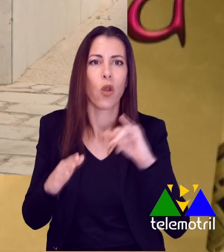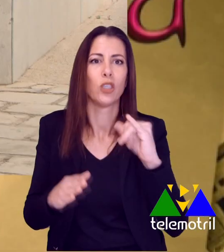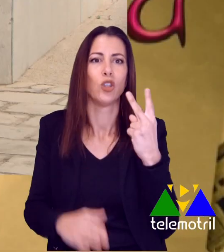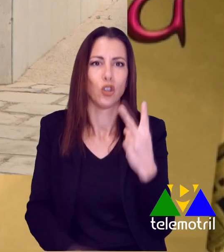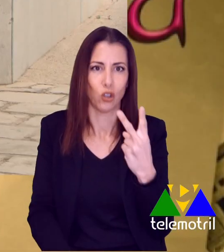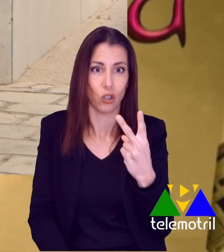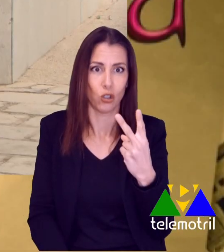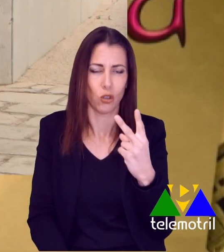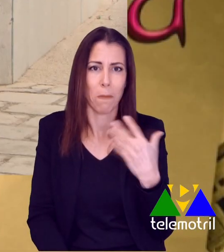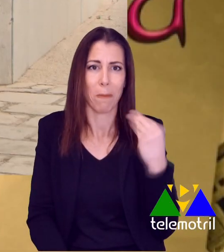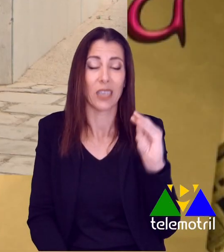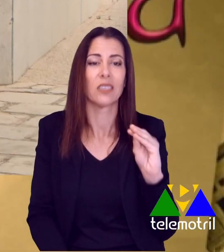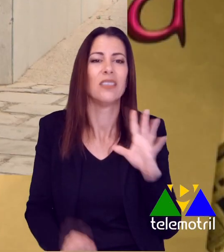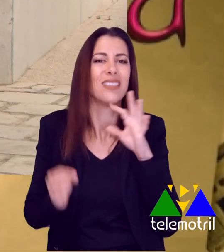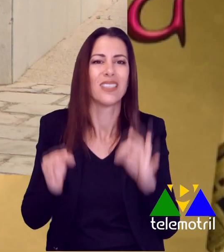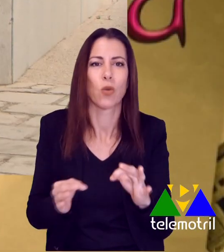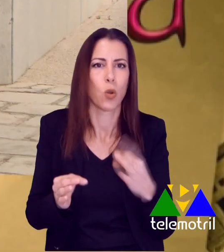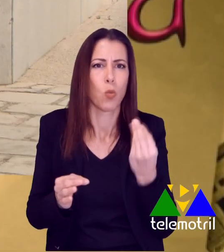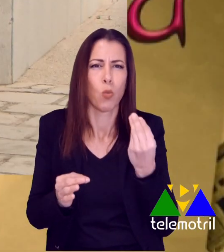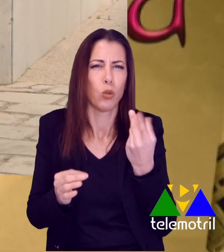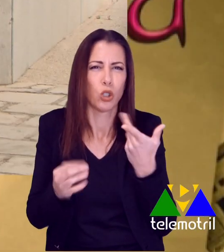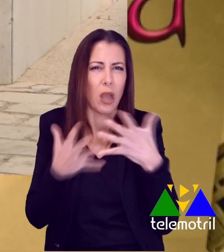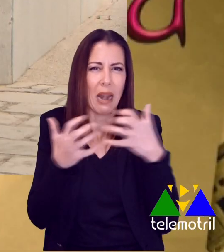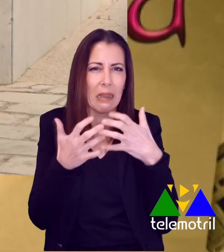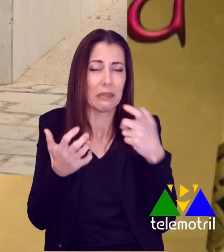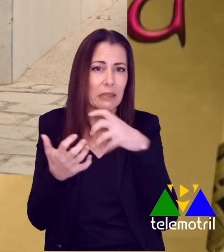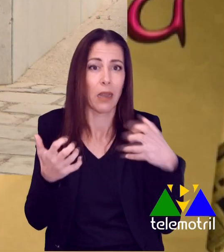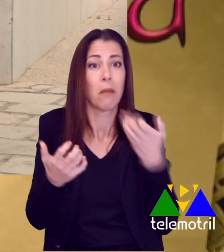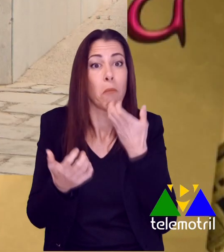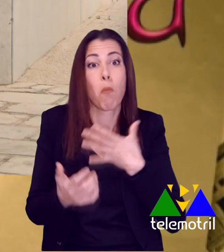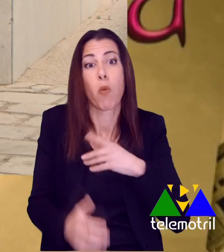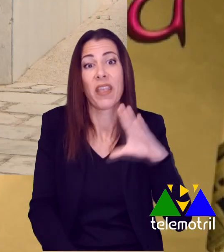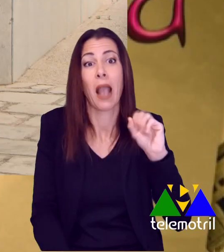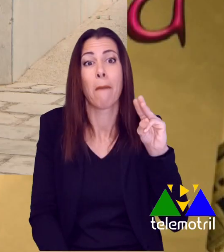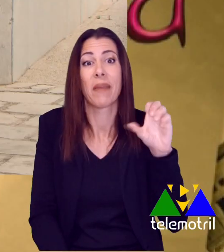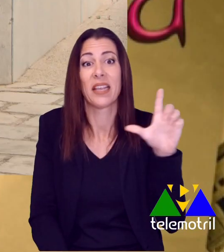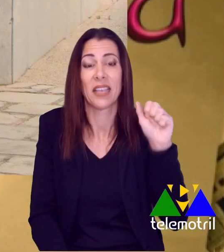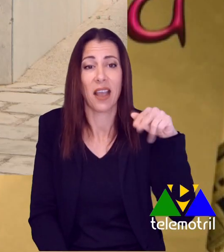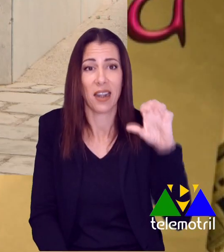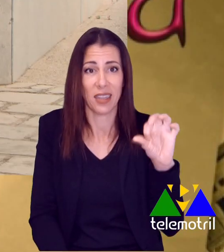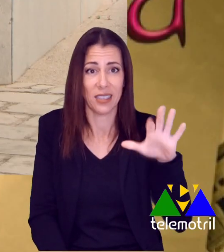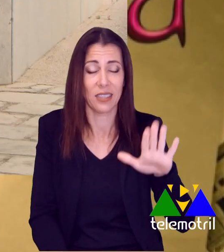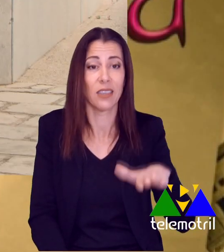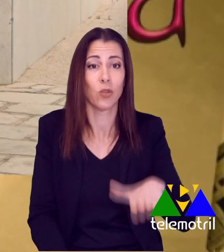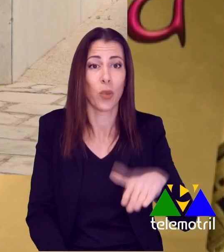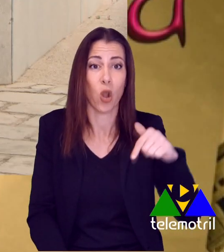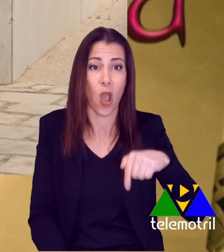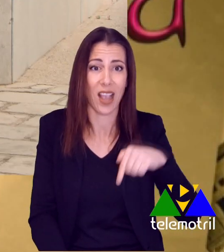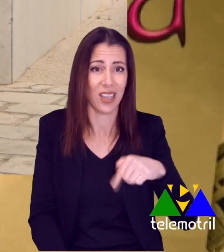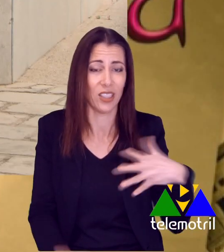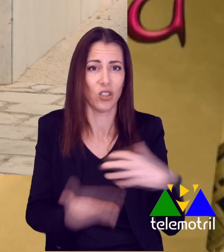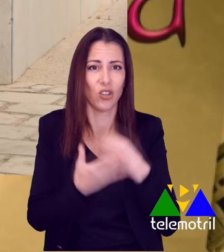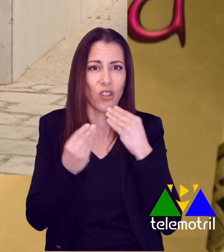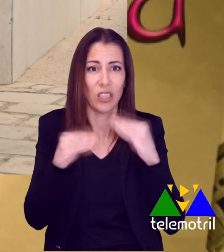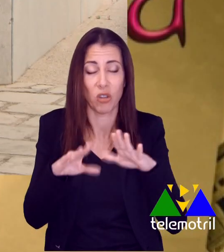dos enterramientos, pues seguramente uno con muchas letras que debían ser de los capellanes de los que estuvieron aquí a lo largo de la historia, que